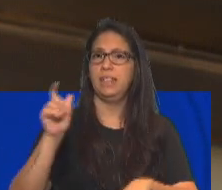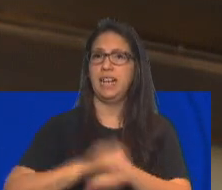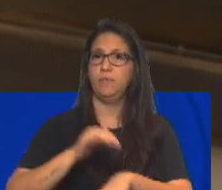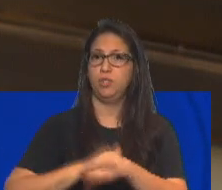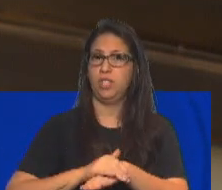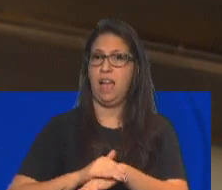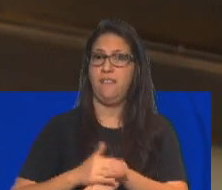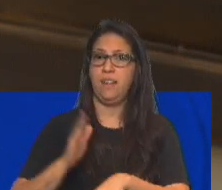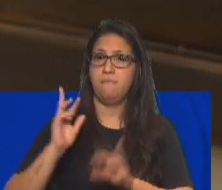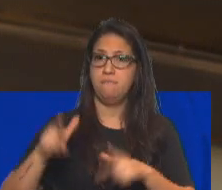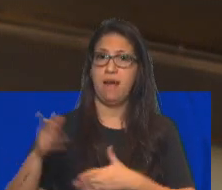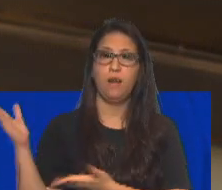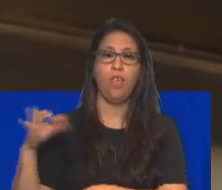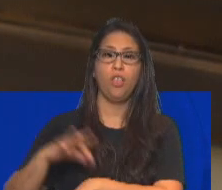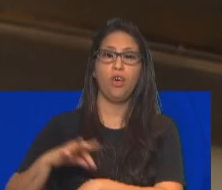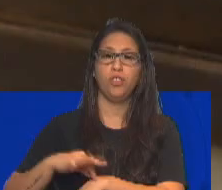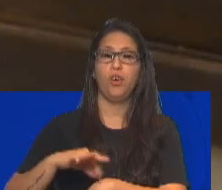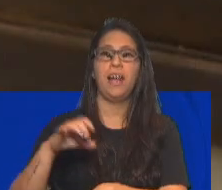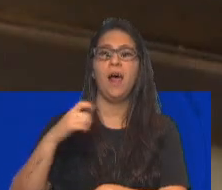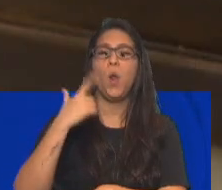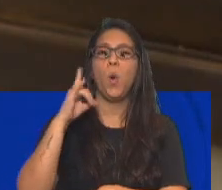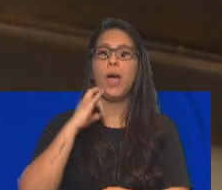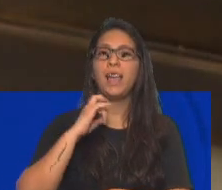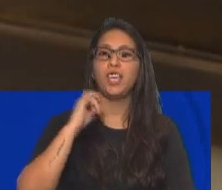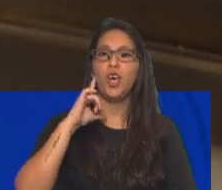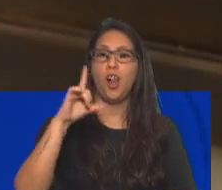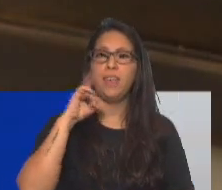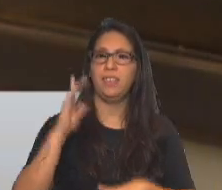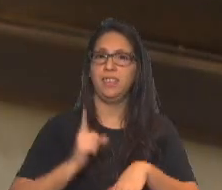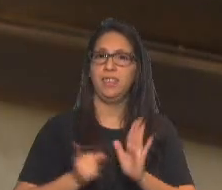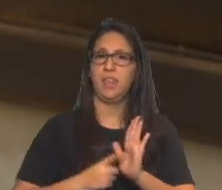de toda esta iniciativa es la doctora Silvia Lucangioli, que es la titular de la cátedra.